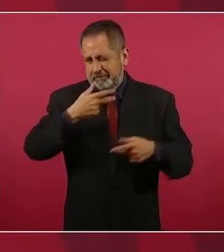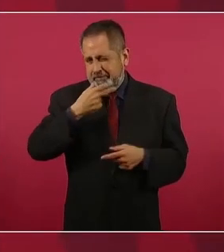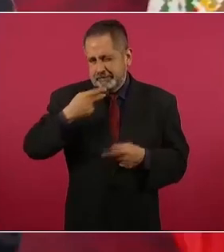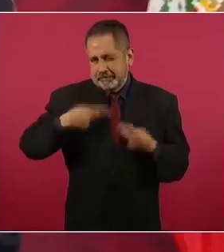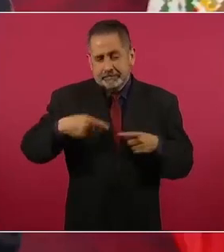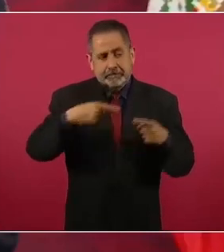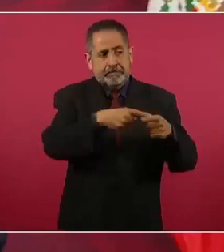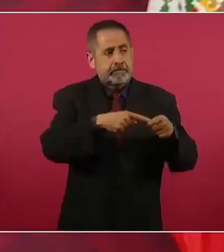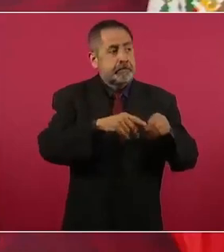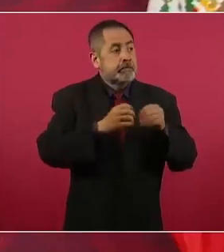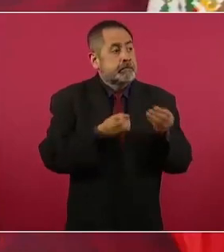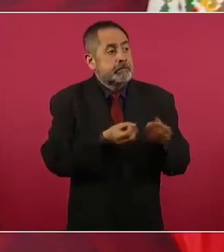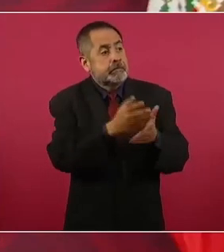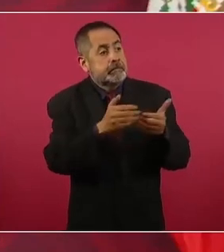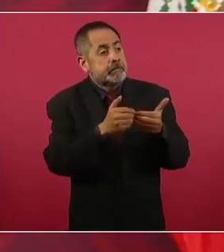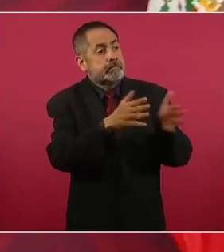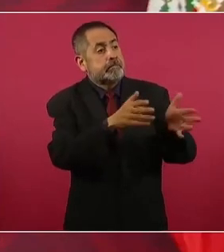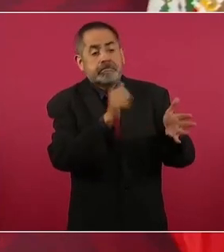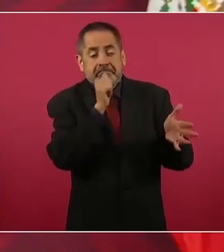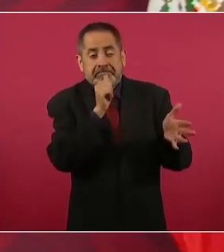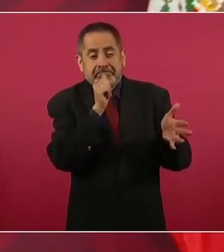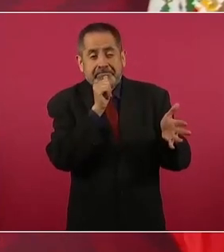y ya había publicado una columna